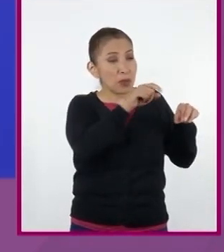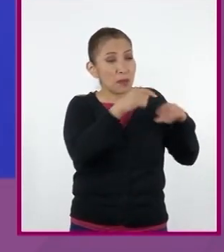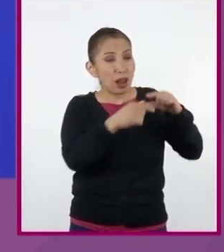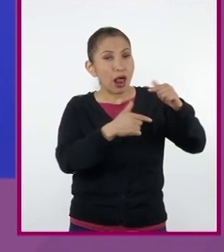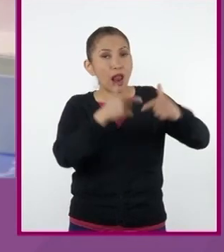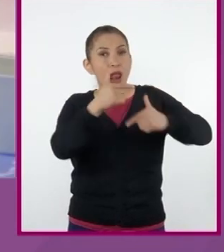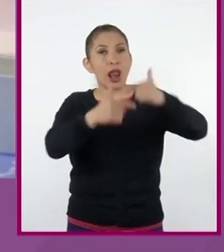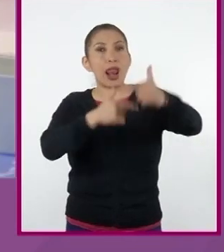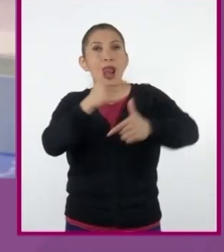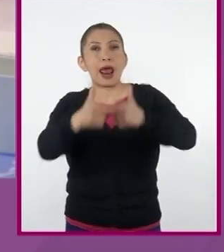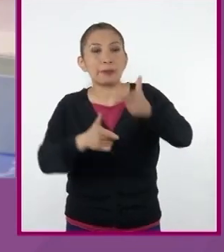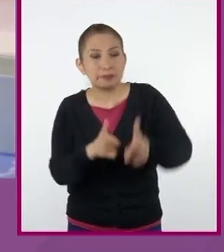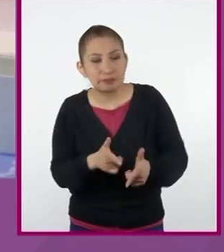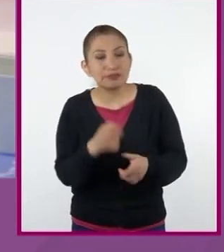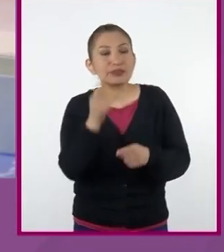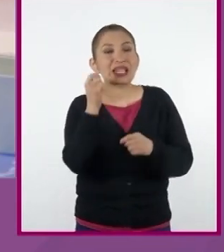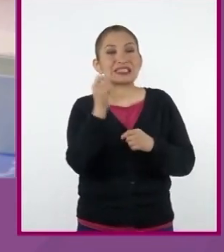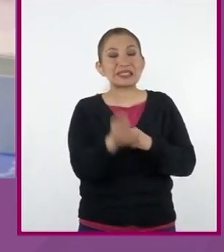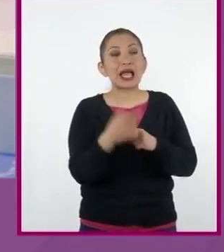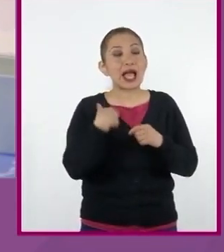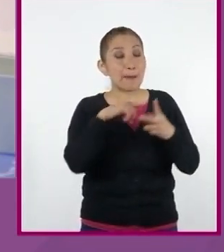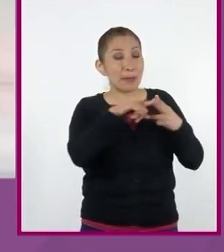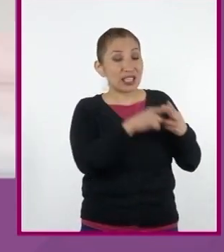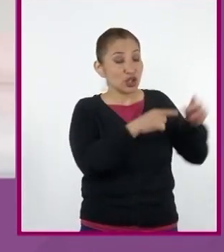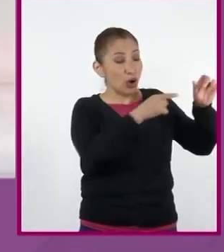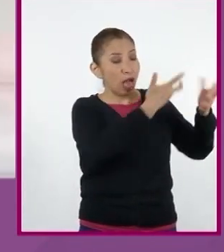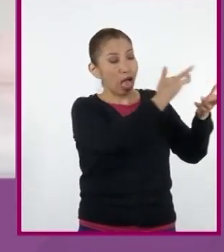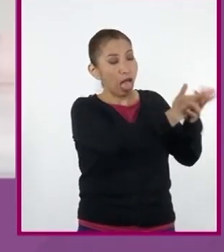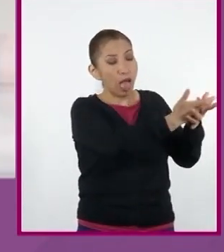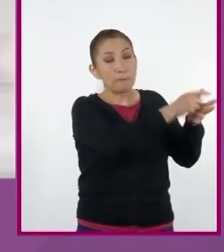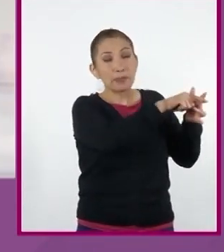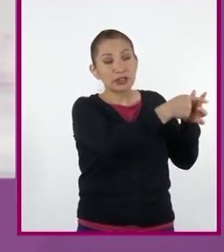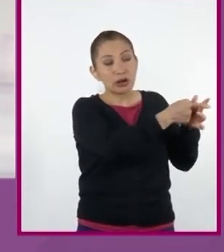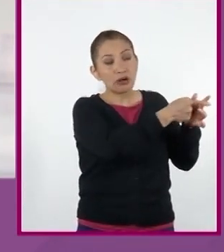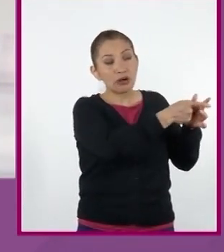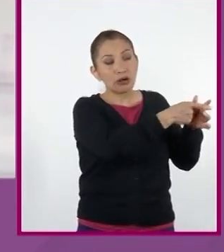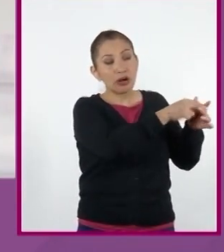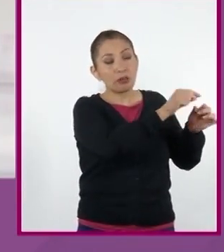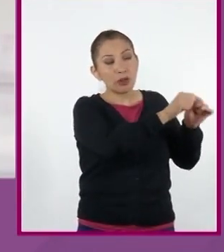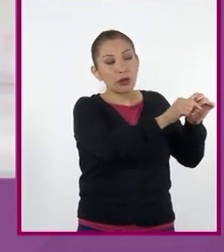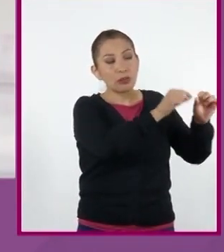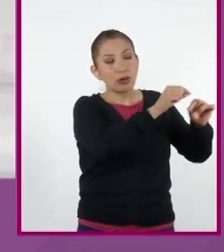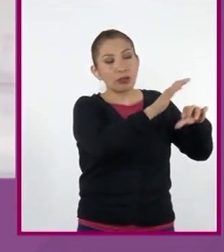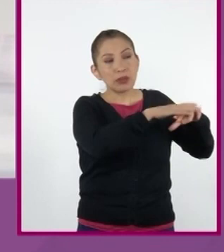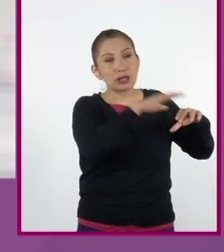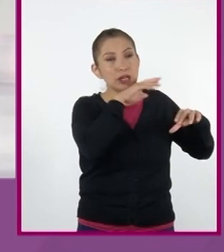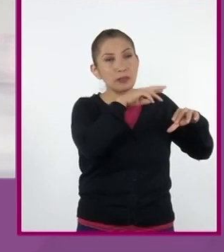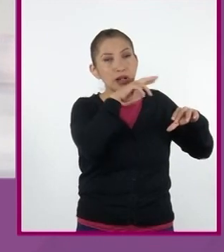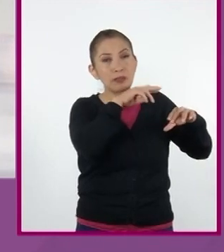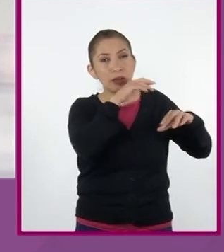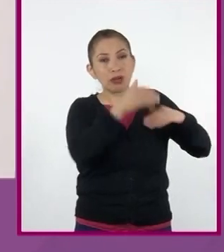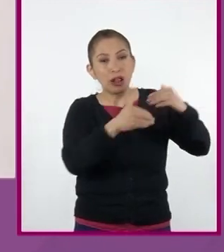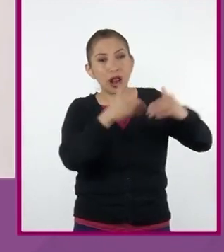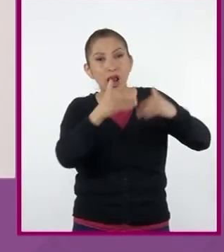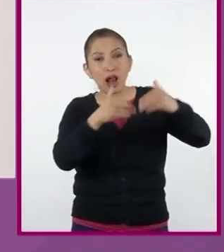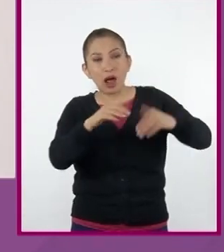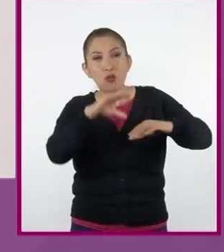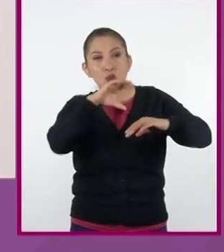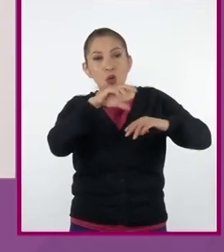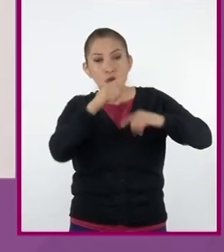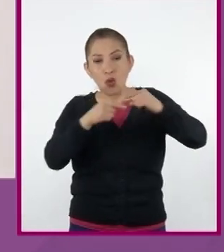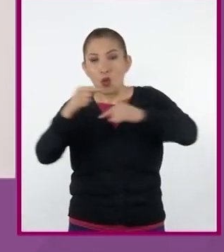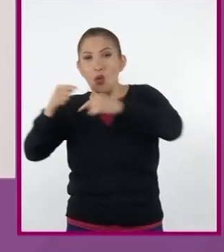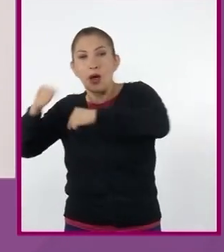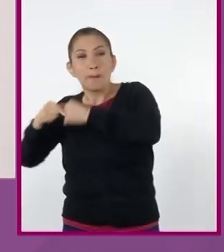acelerado. Es decir, partió del reposo al iniciar su recorrido, incrementó su rapidez de forma constante y tuvo